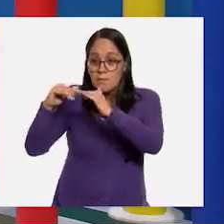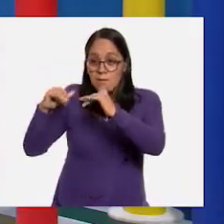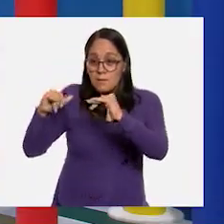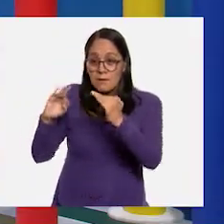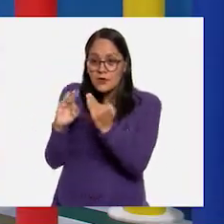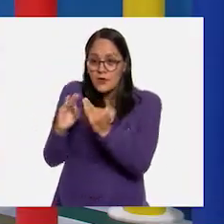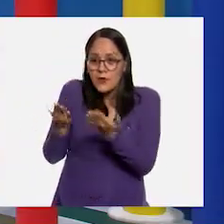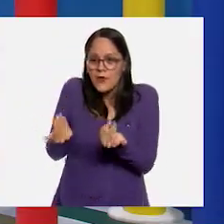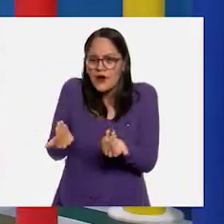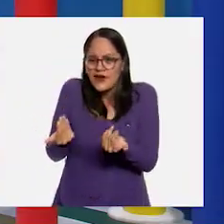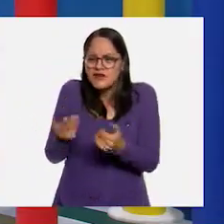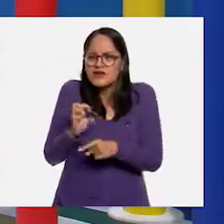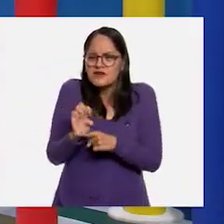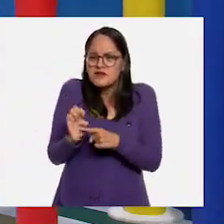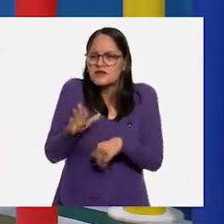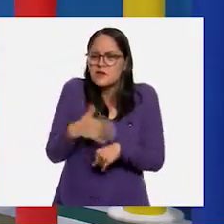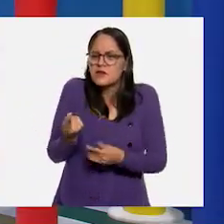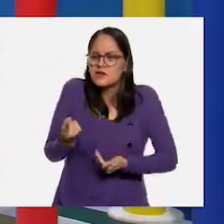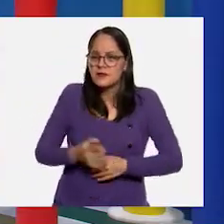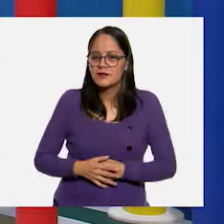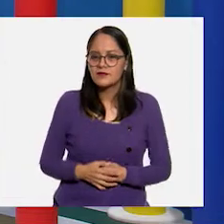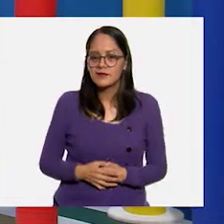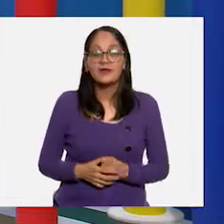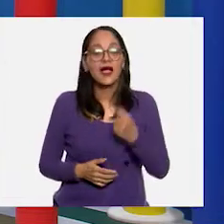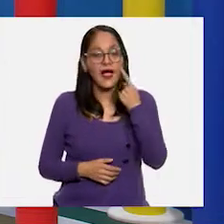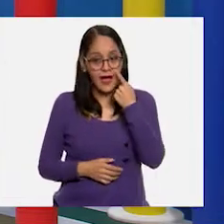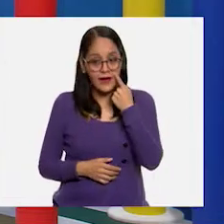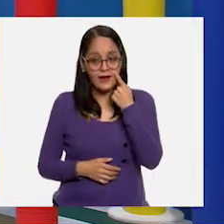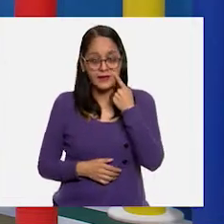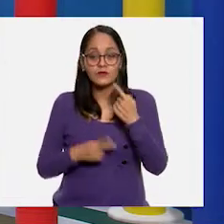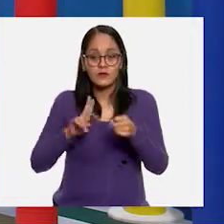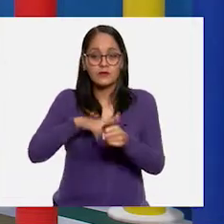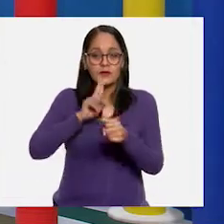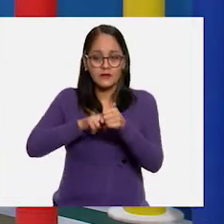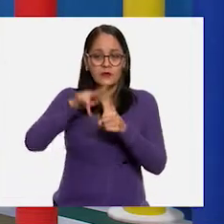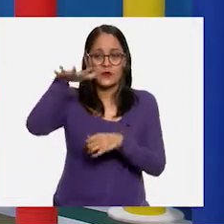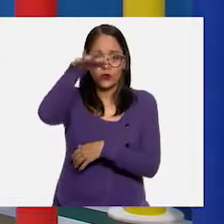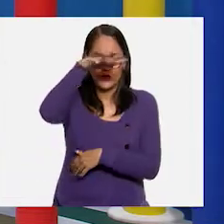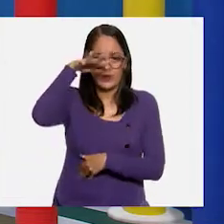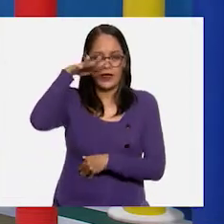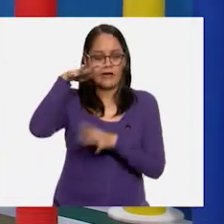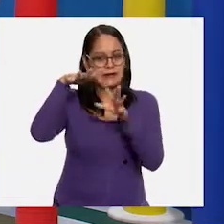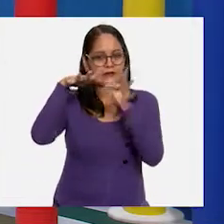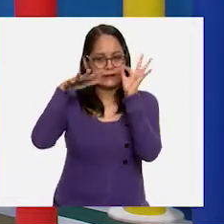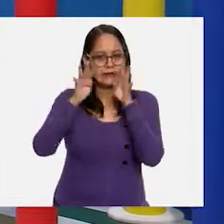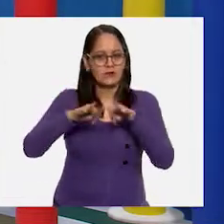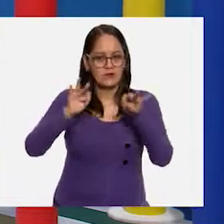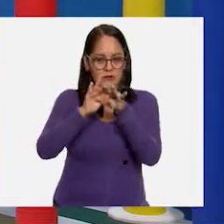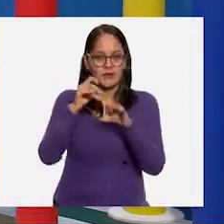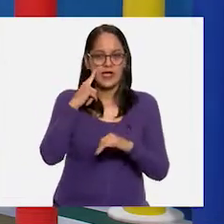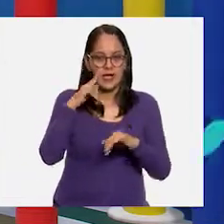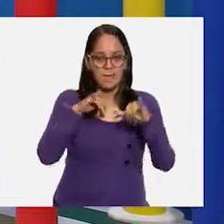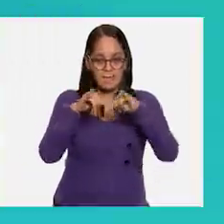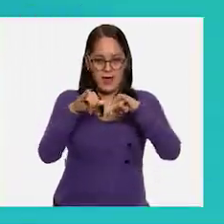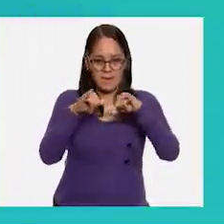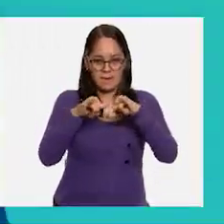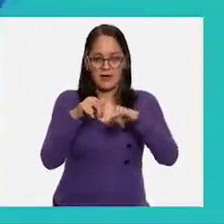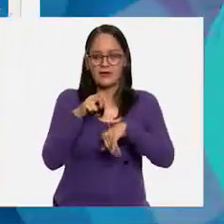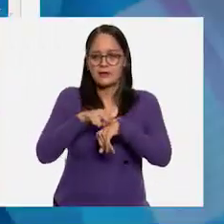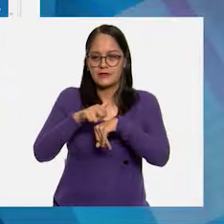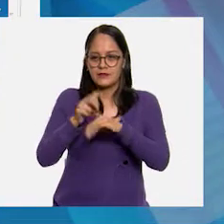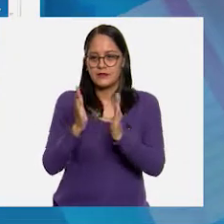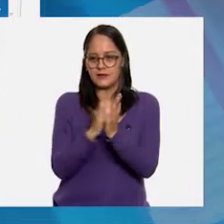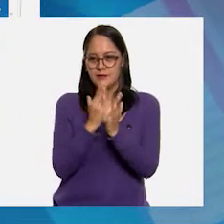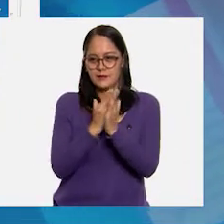Aquí es donde el medio natural es un factor muy importante. Vamos a ver nuestro mapa de relieve de la página 12